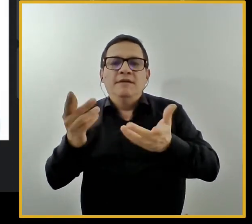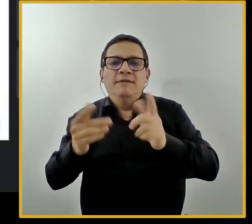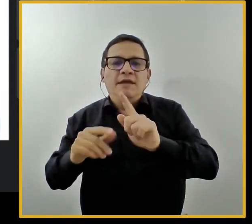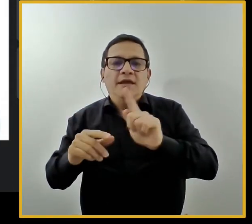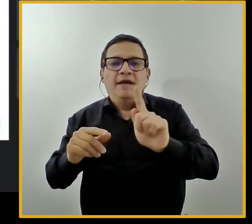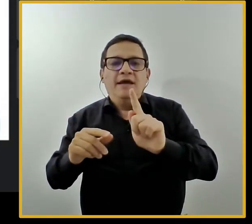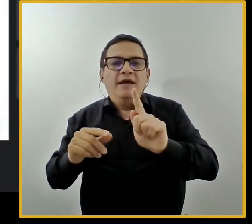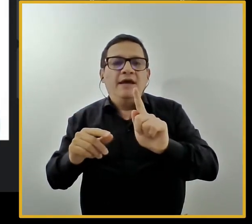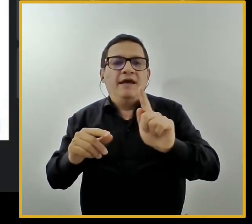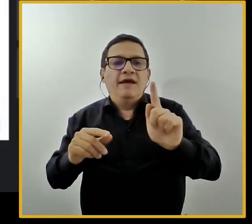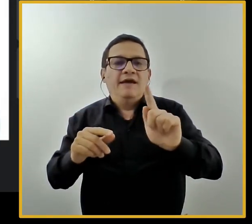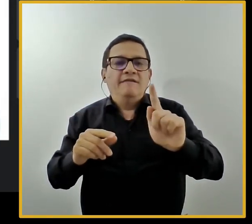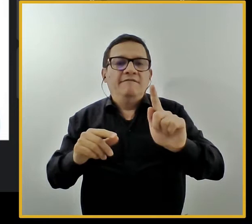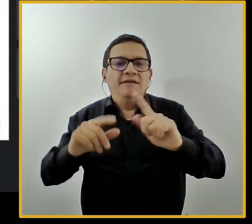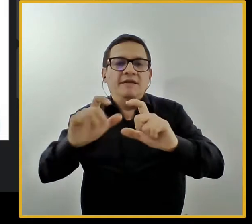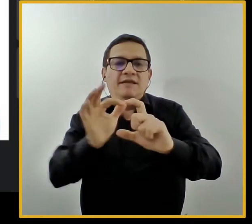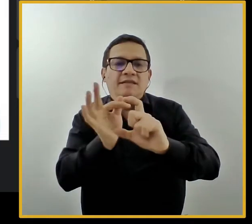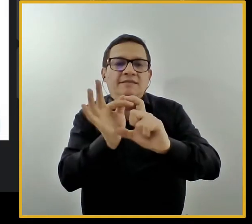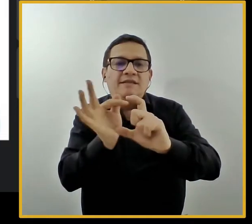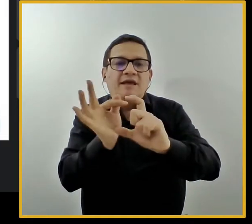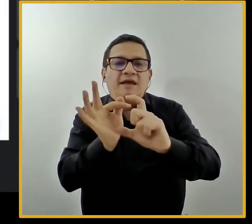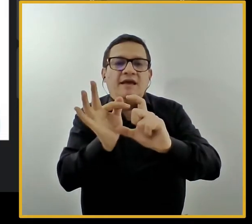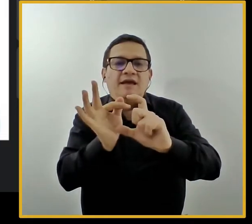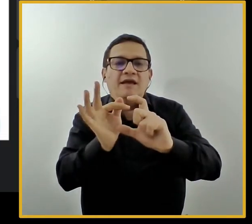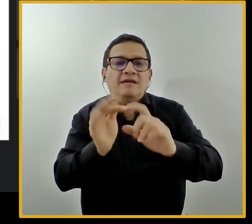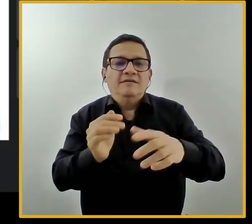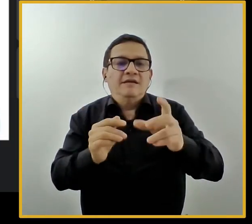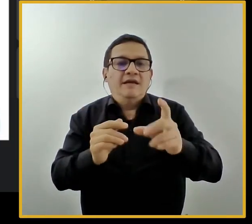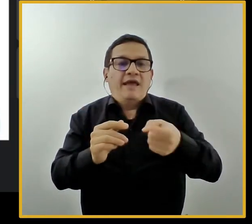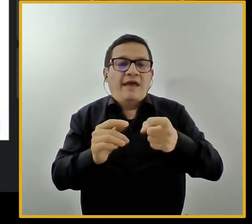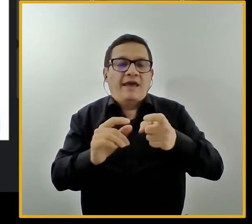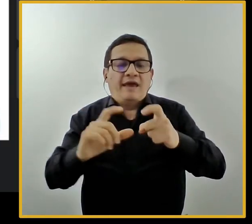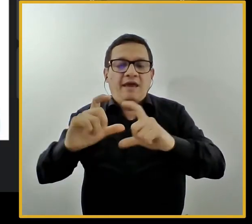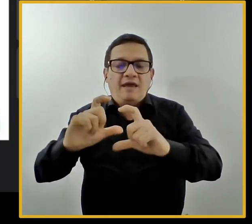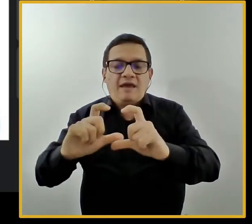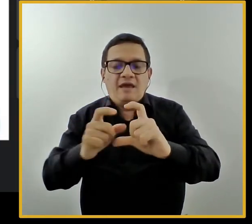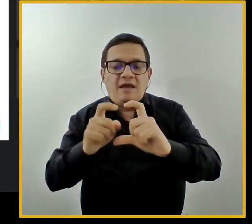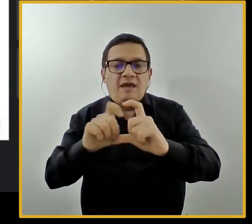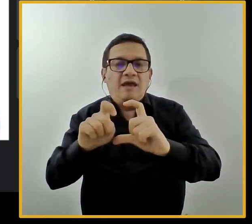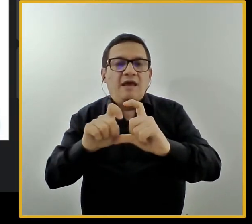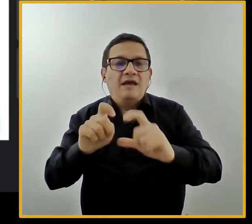están viendo acá, g de x, ¿cierto?